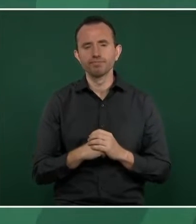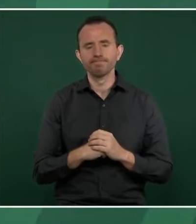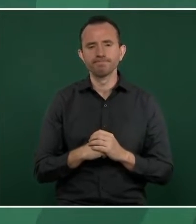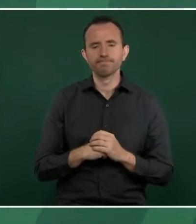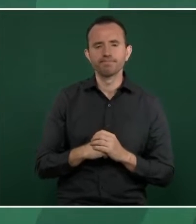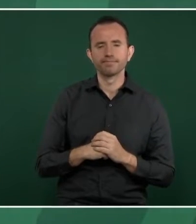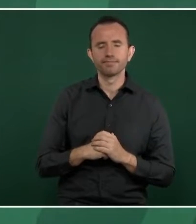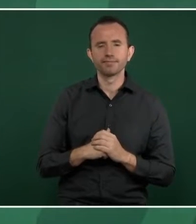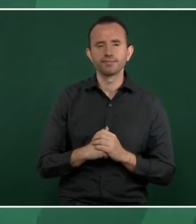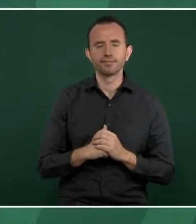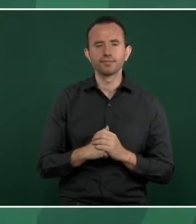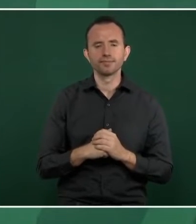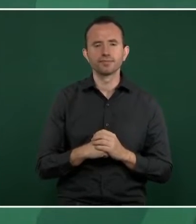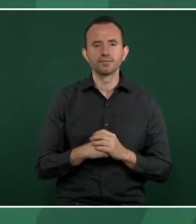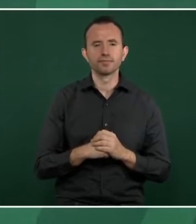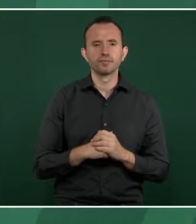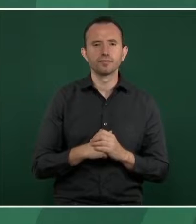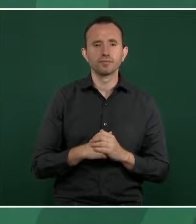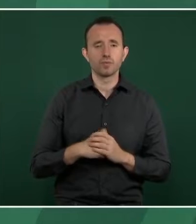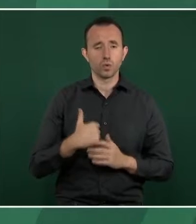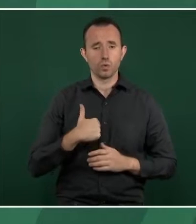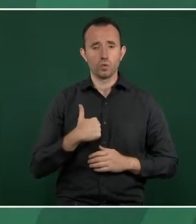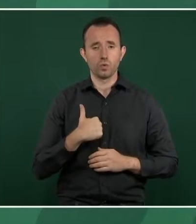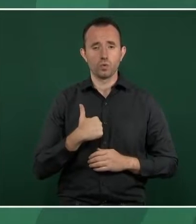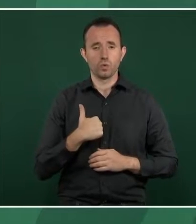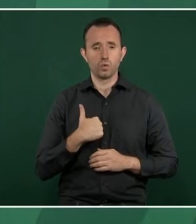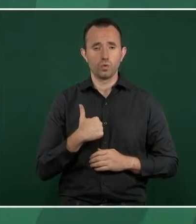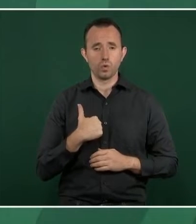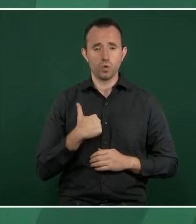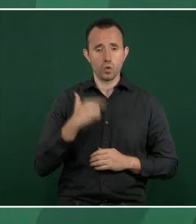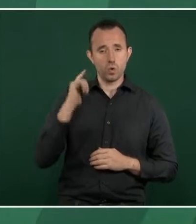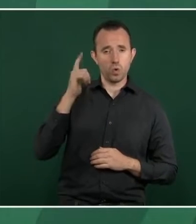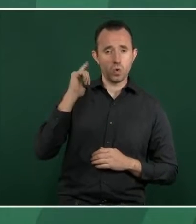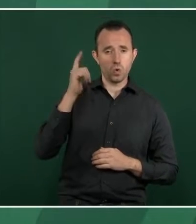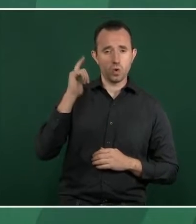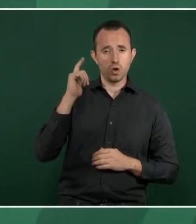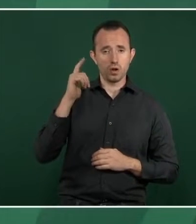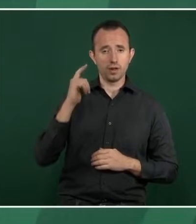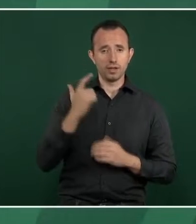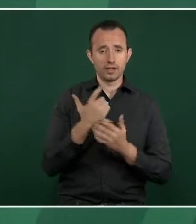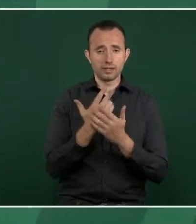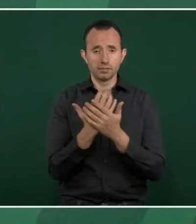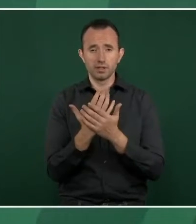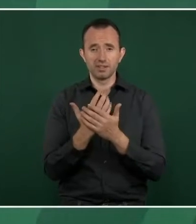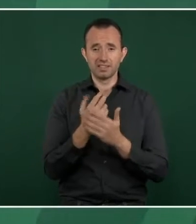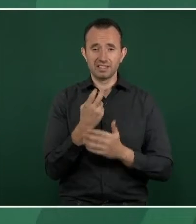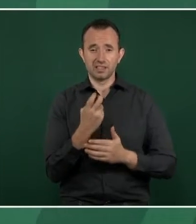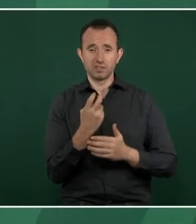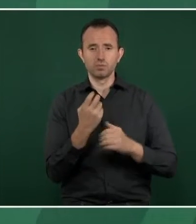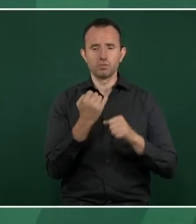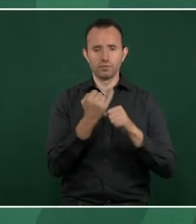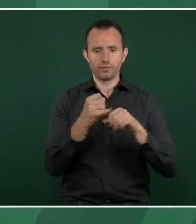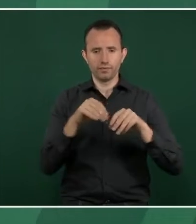Entonces, yo espero que toda la información esté